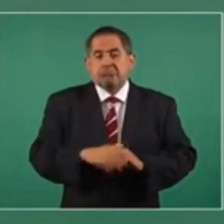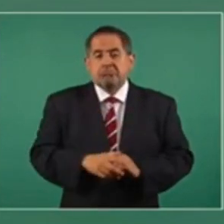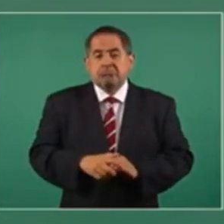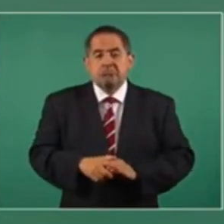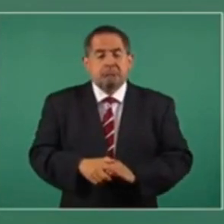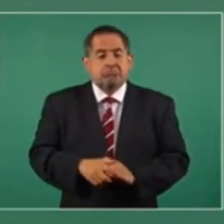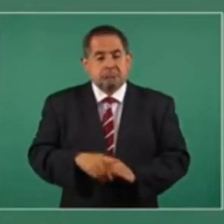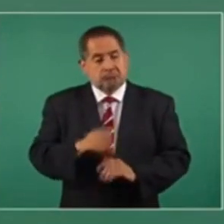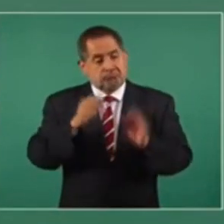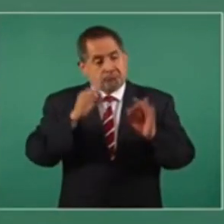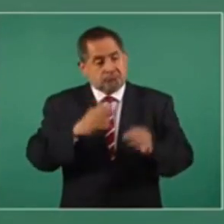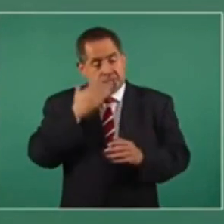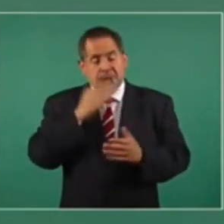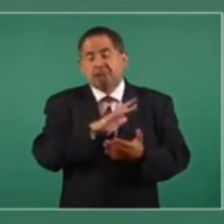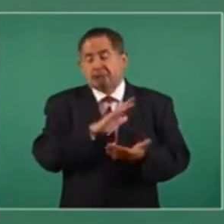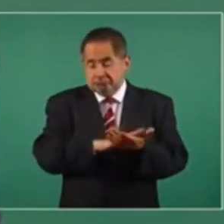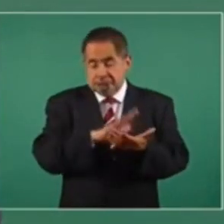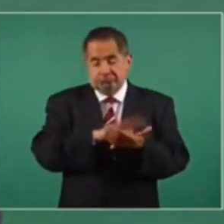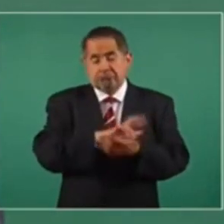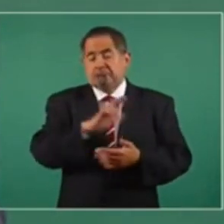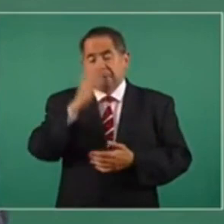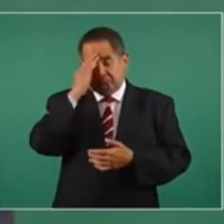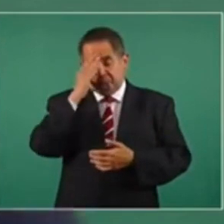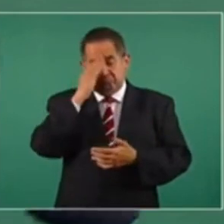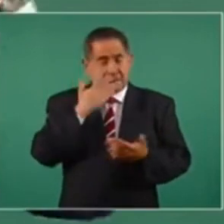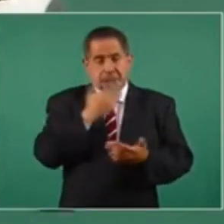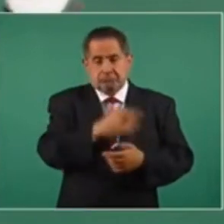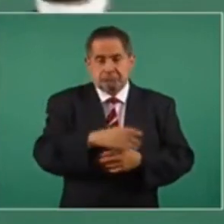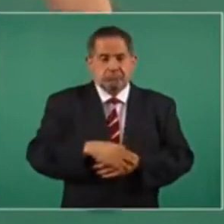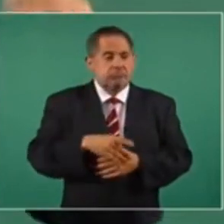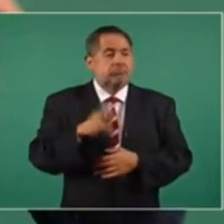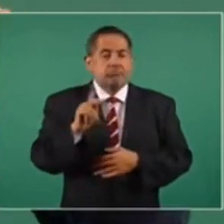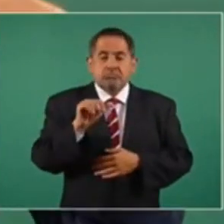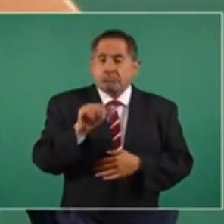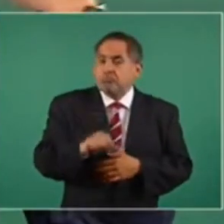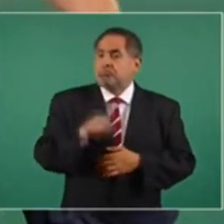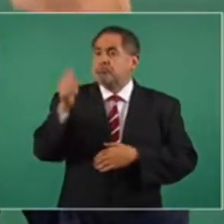pues digno de reconocimiento. Pero hay otros